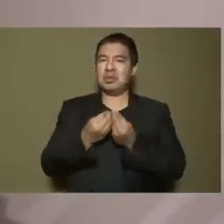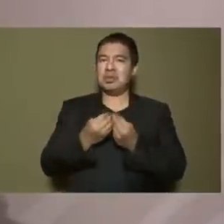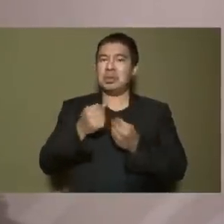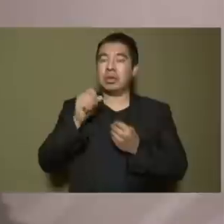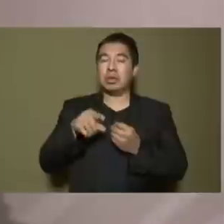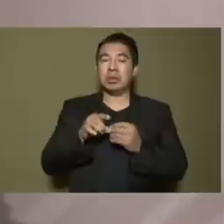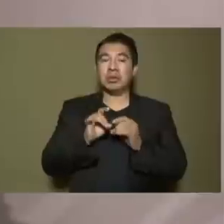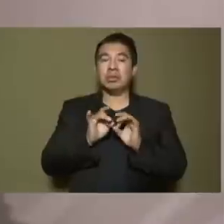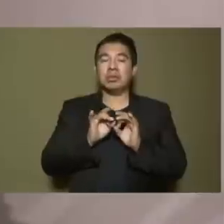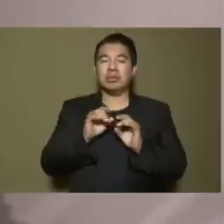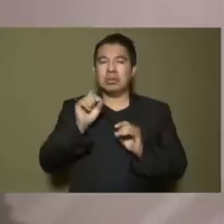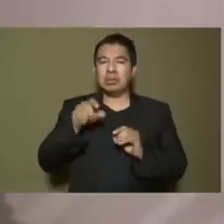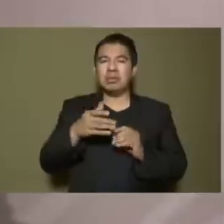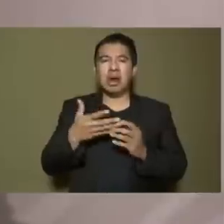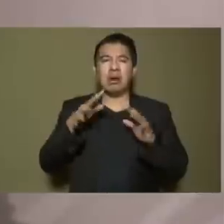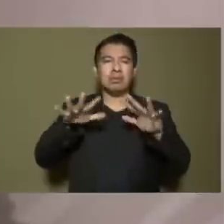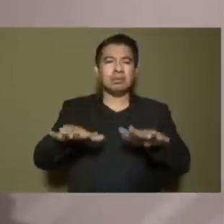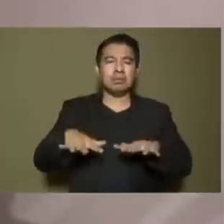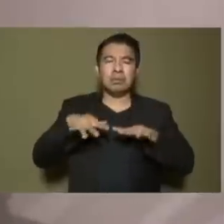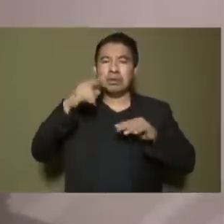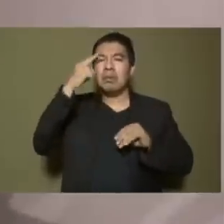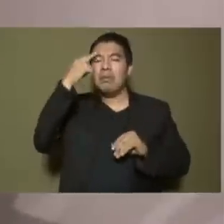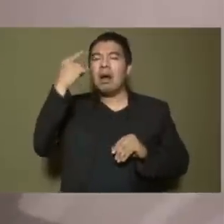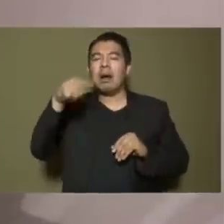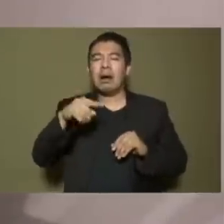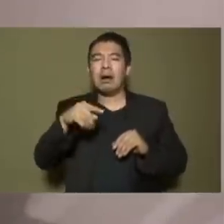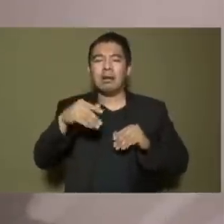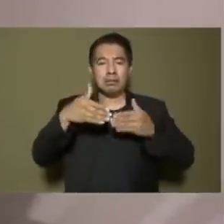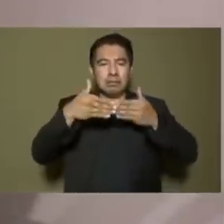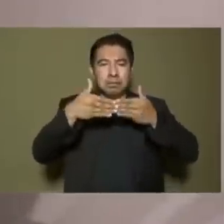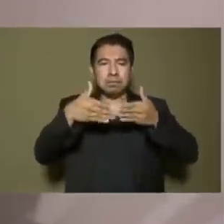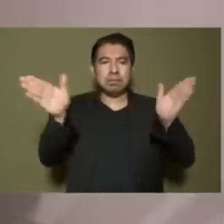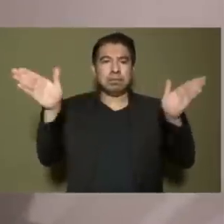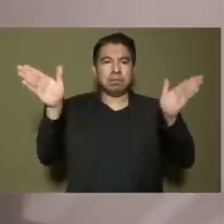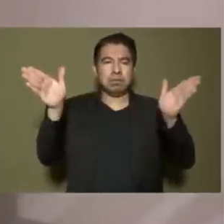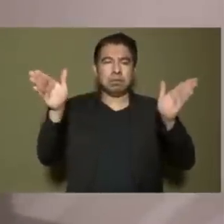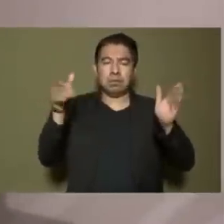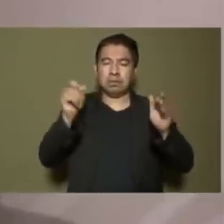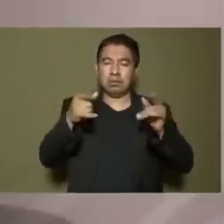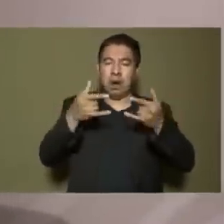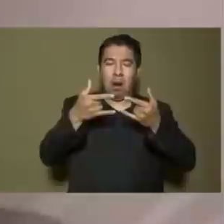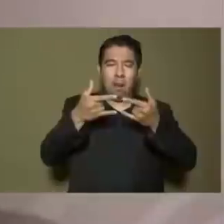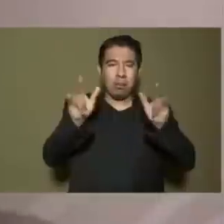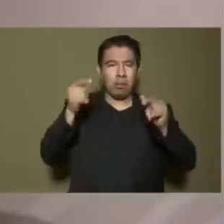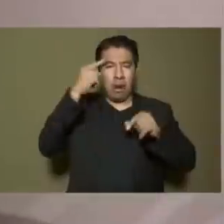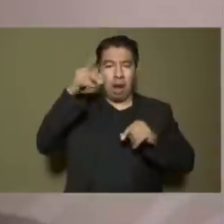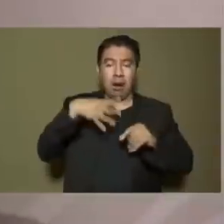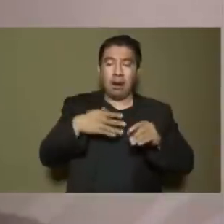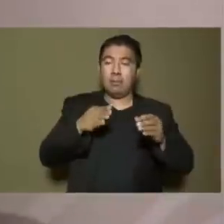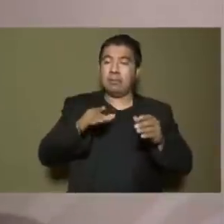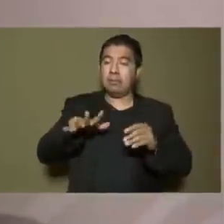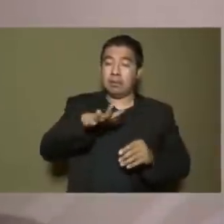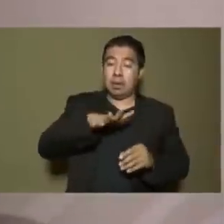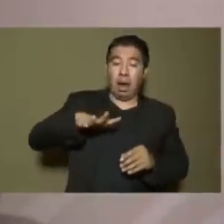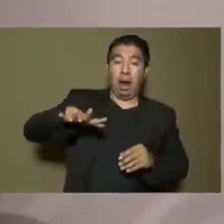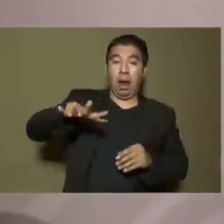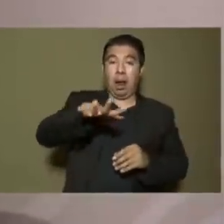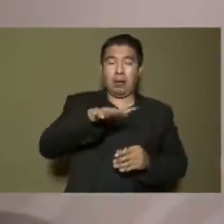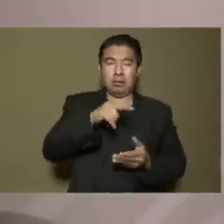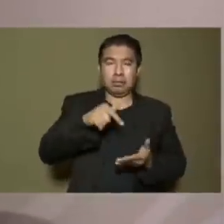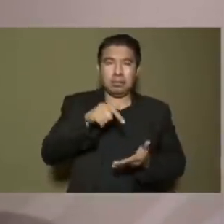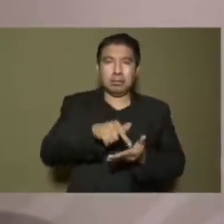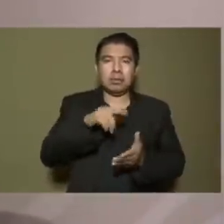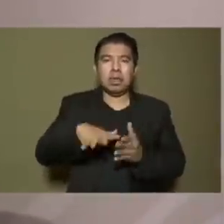de la apertura del sitio aquí en este